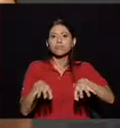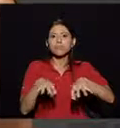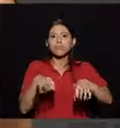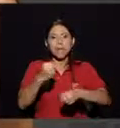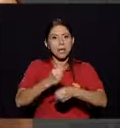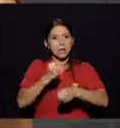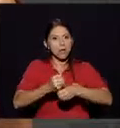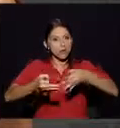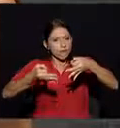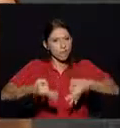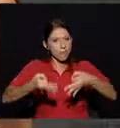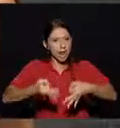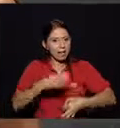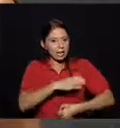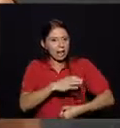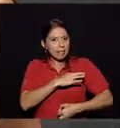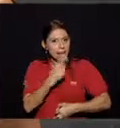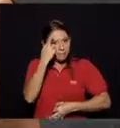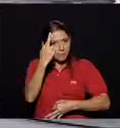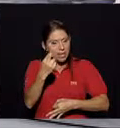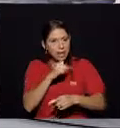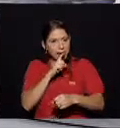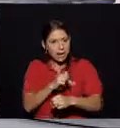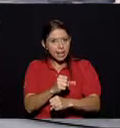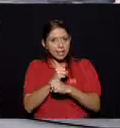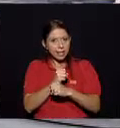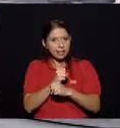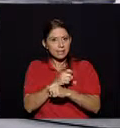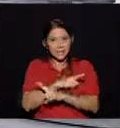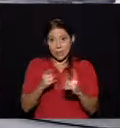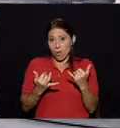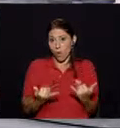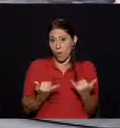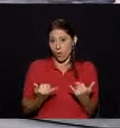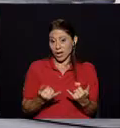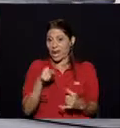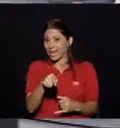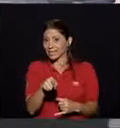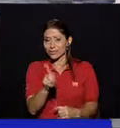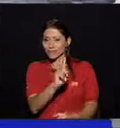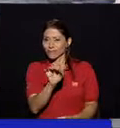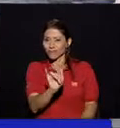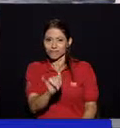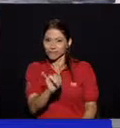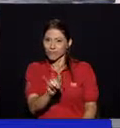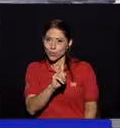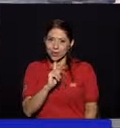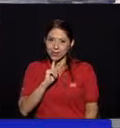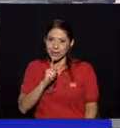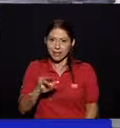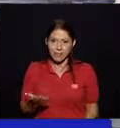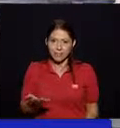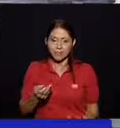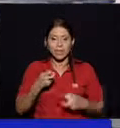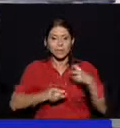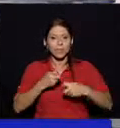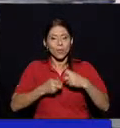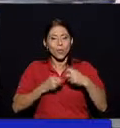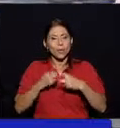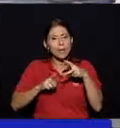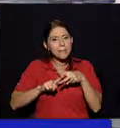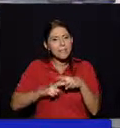empleo de calidad, digamos, que respetaba las garantías. Eso no es la realidad ahora. El problema se empezó a